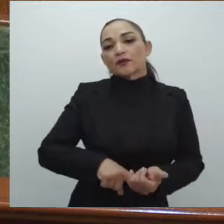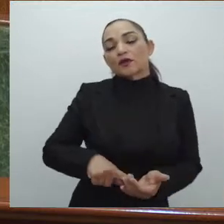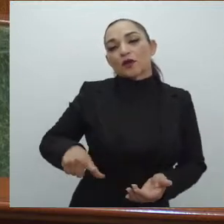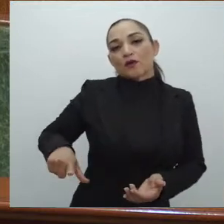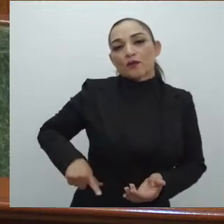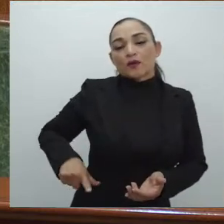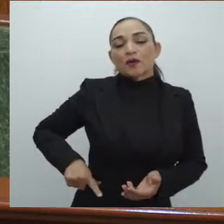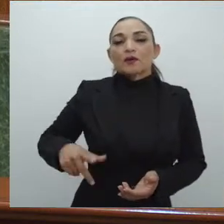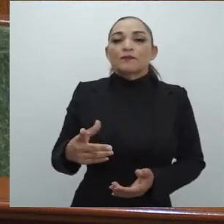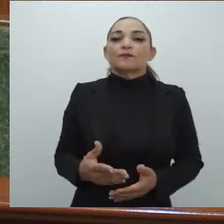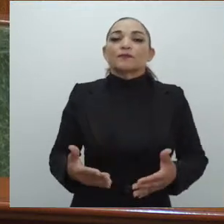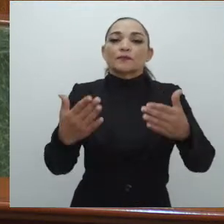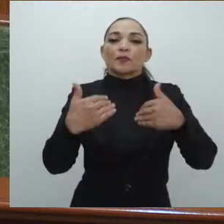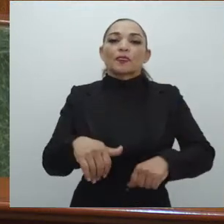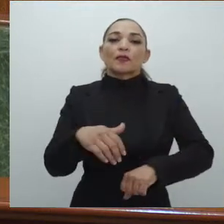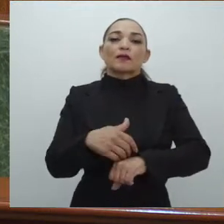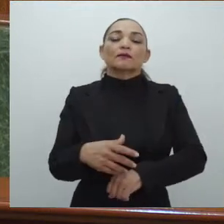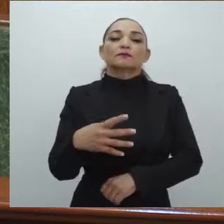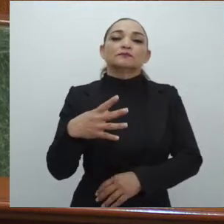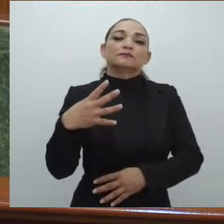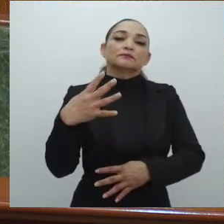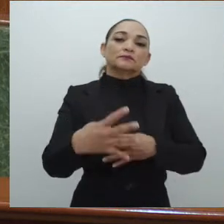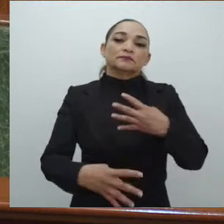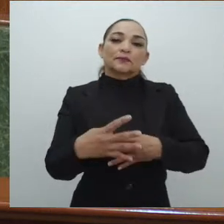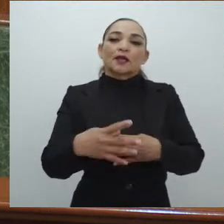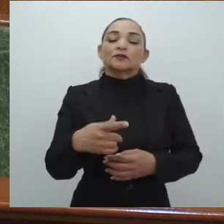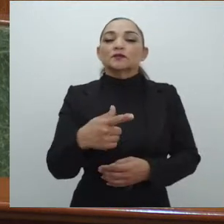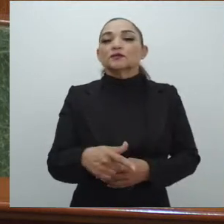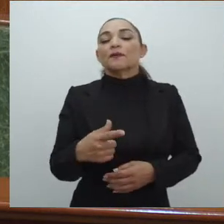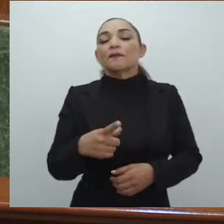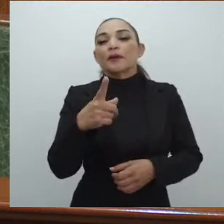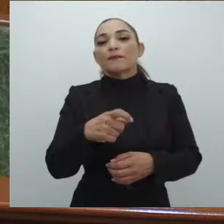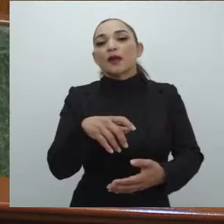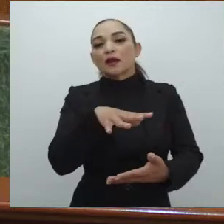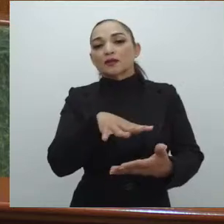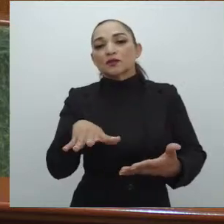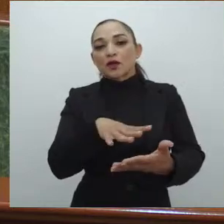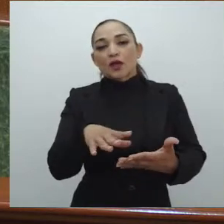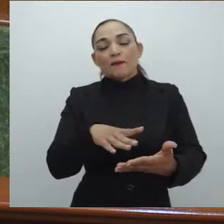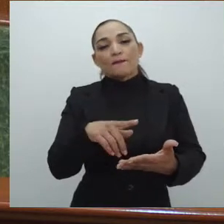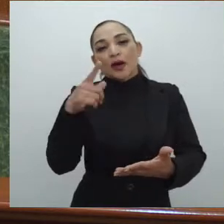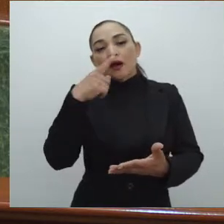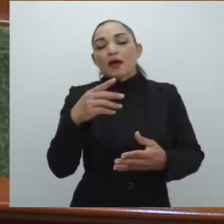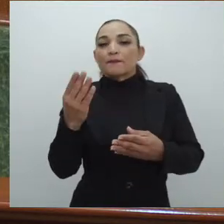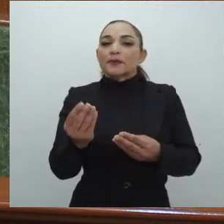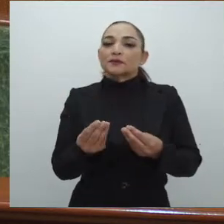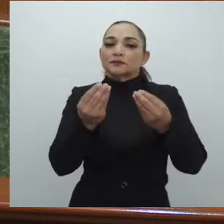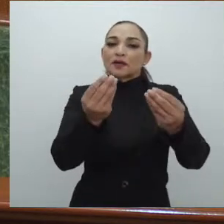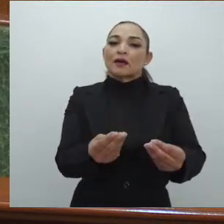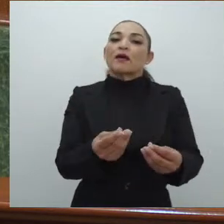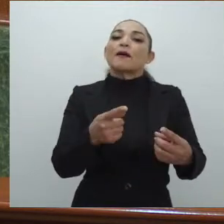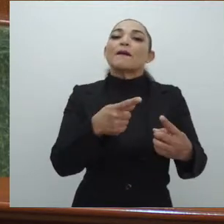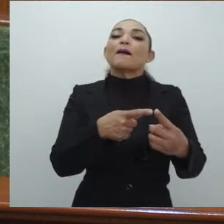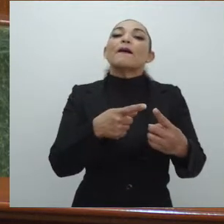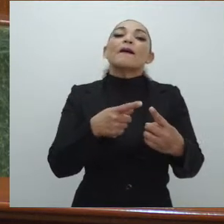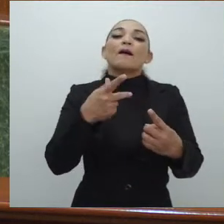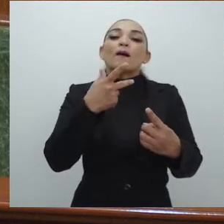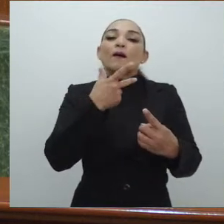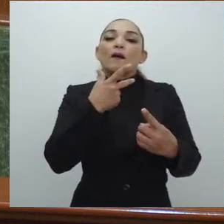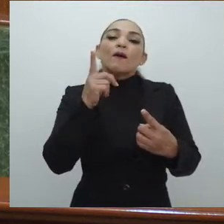14. Primera lectura de dictamen que propone conceder pensión por retiro anticipado a Freddy